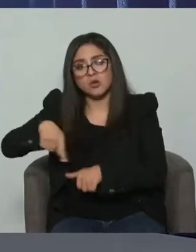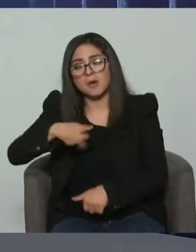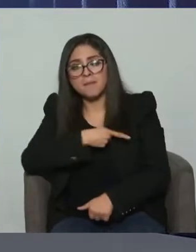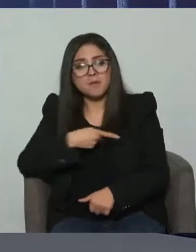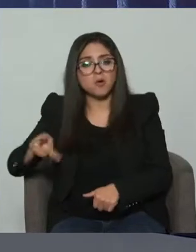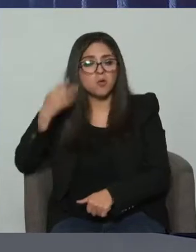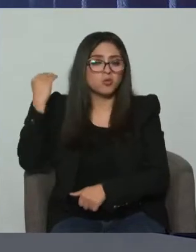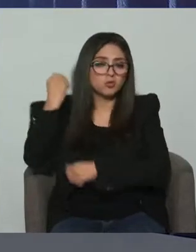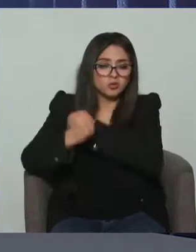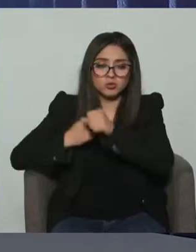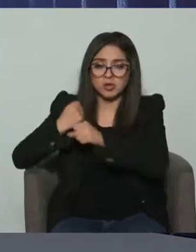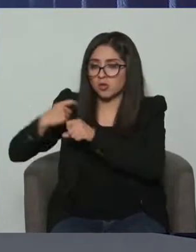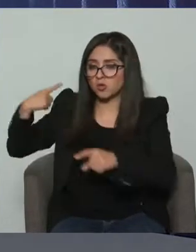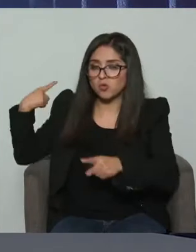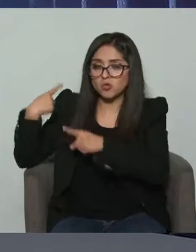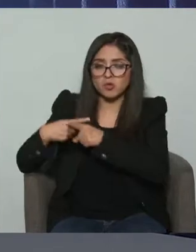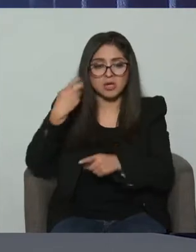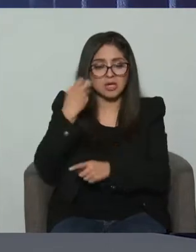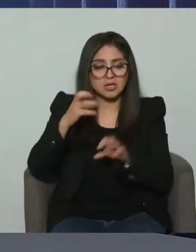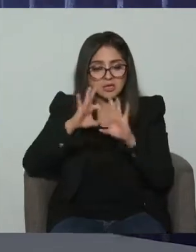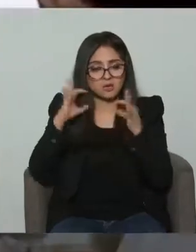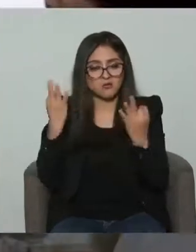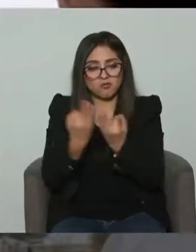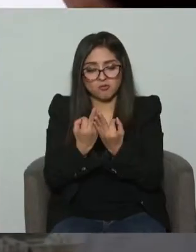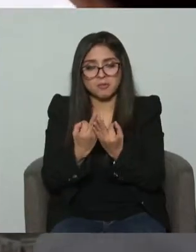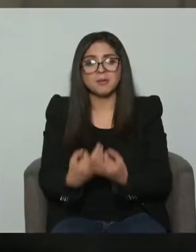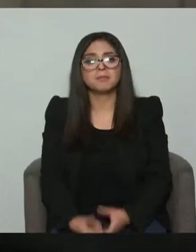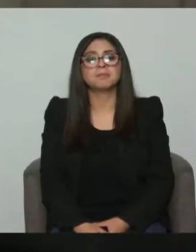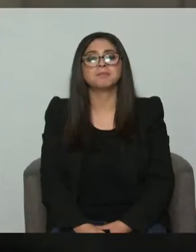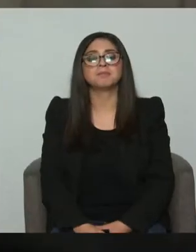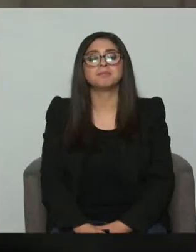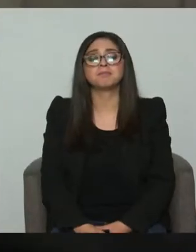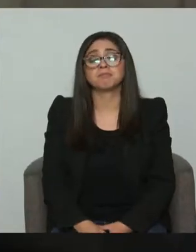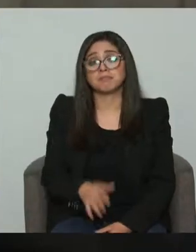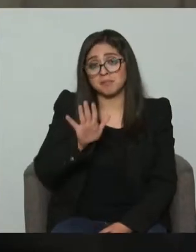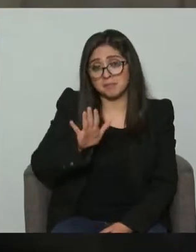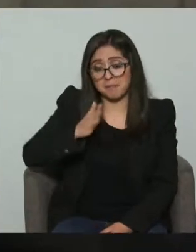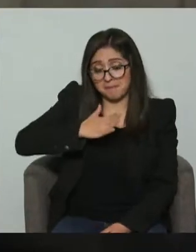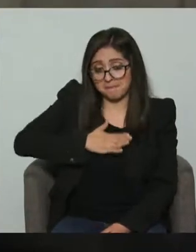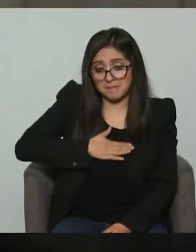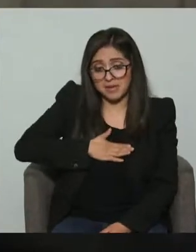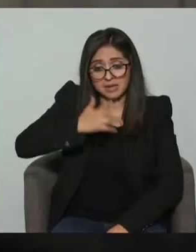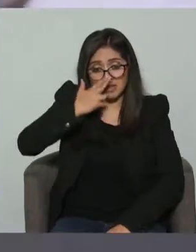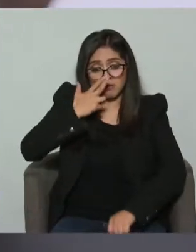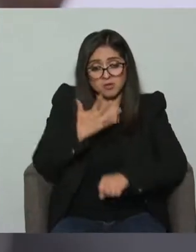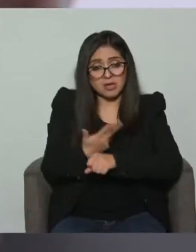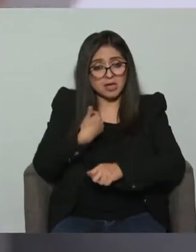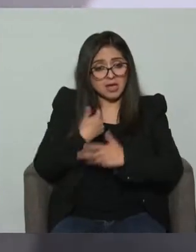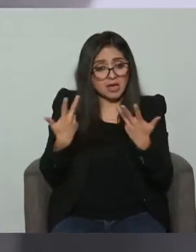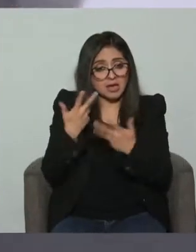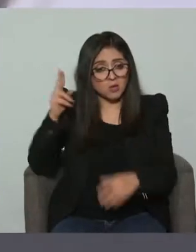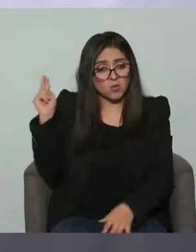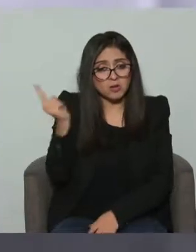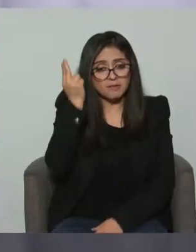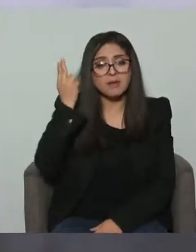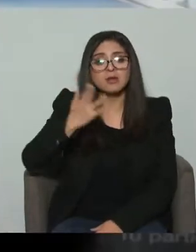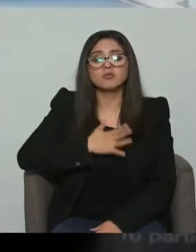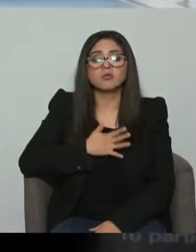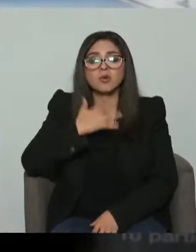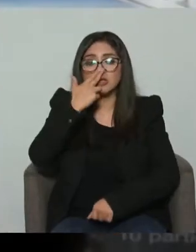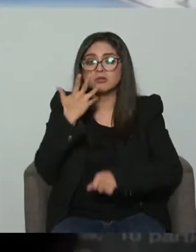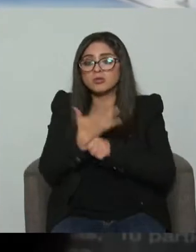décadas, Rosaura, que es un problema sin duda estructural? Bueno, en este caso, lo que me toca a mí es la universidad, es la formación de los nuevos